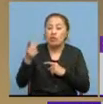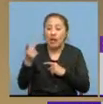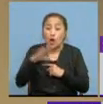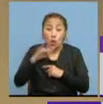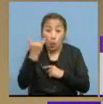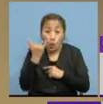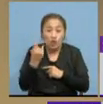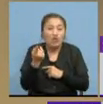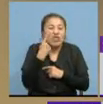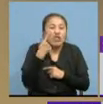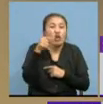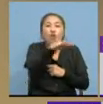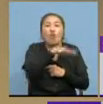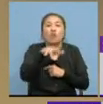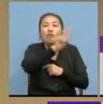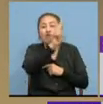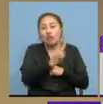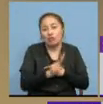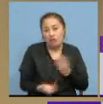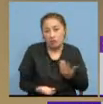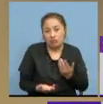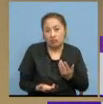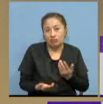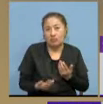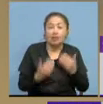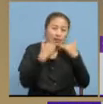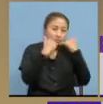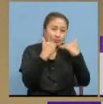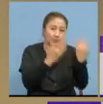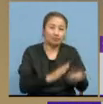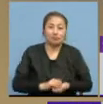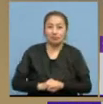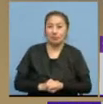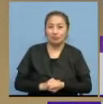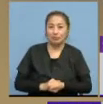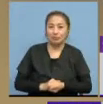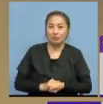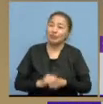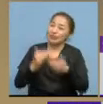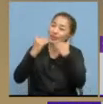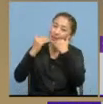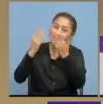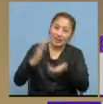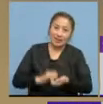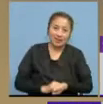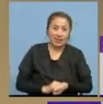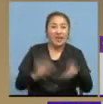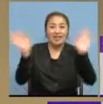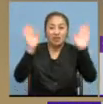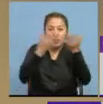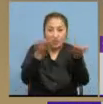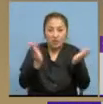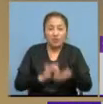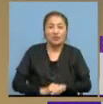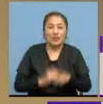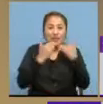se vive la realidad de Venezuela. Gracias por atendernos. Bueno, muchas gracias, Solís. Saludos a todos.